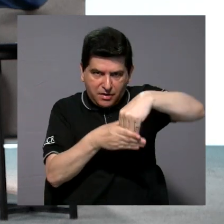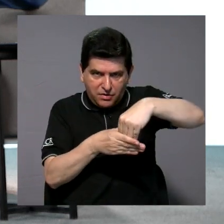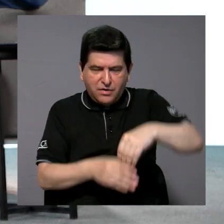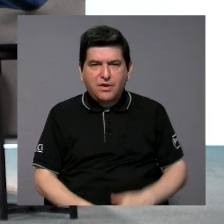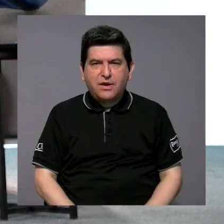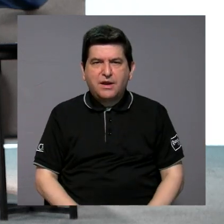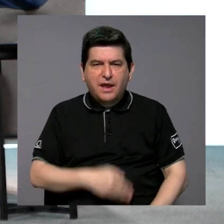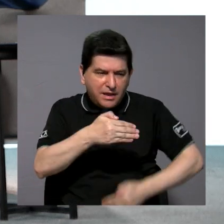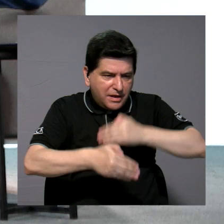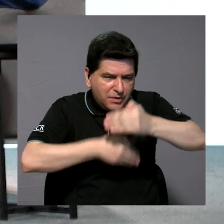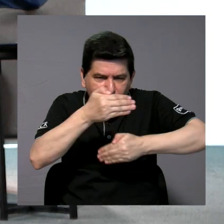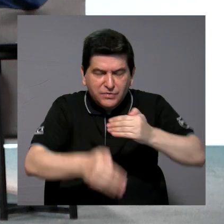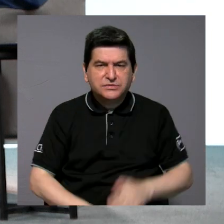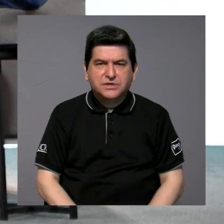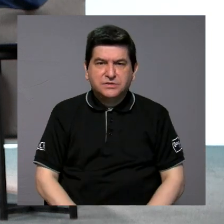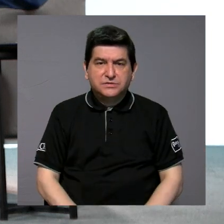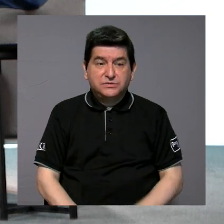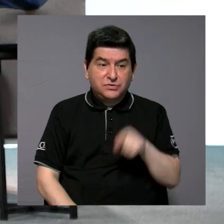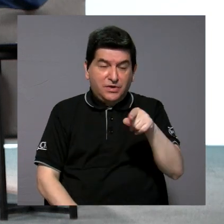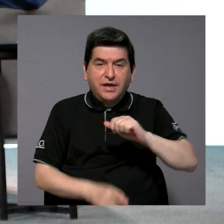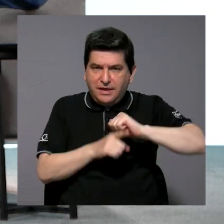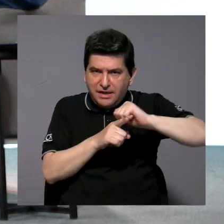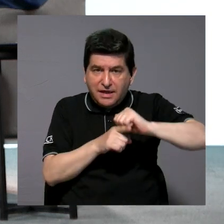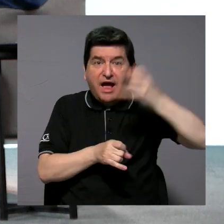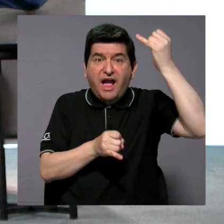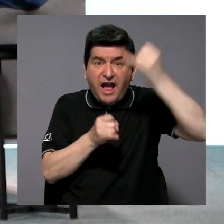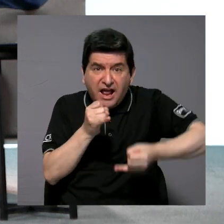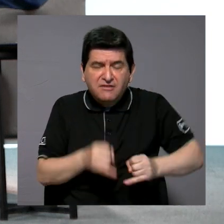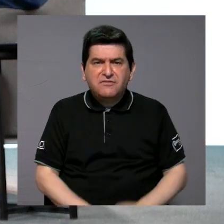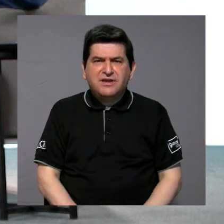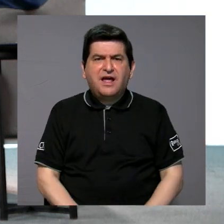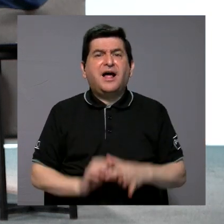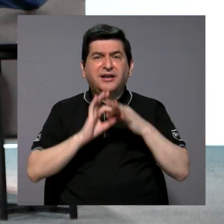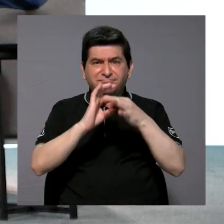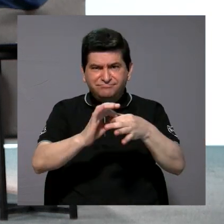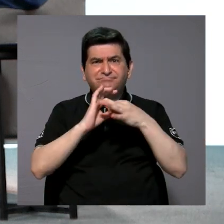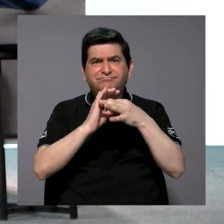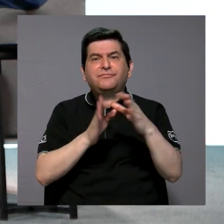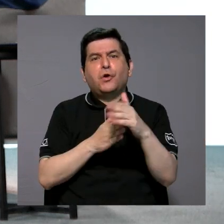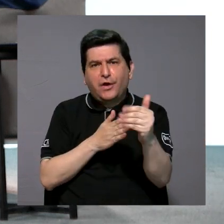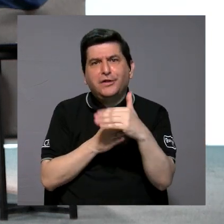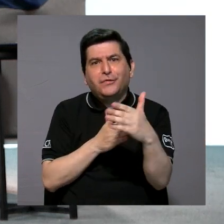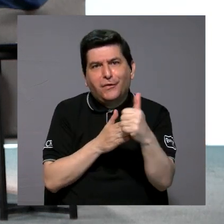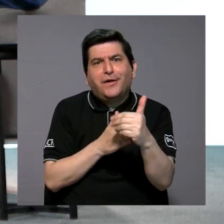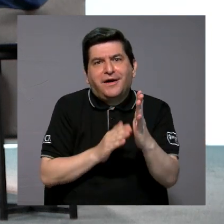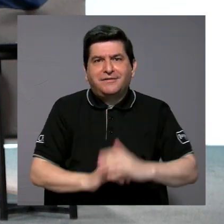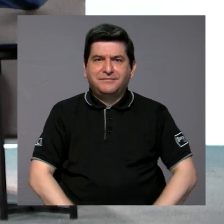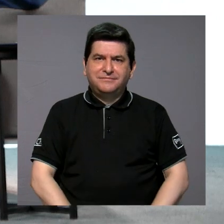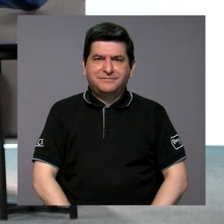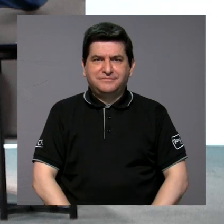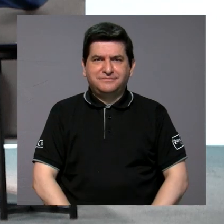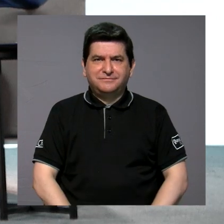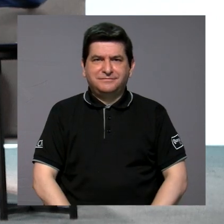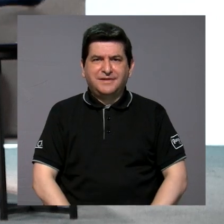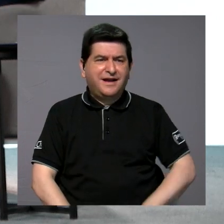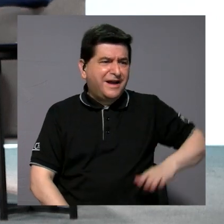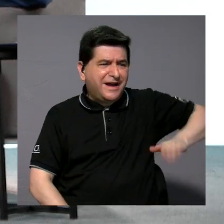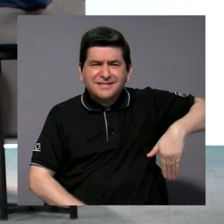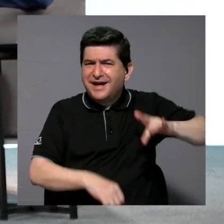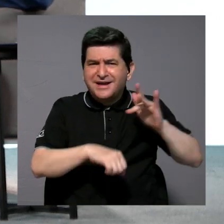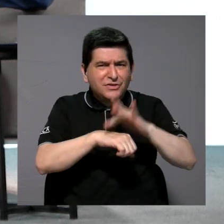involucrada en las transacciones. Bueno, cuando hacen ese ejercicio, al final sale muy correlacionado con dólar. Es decir, que... Tarde o